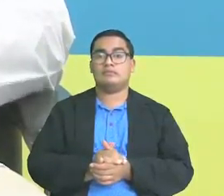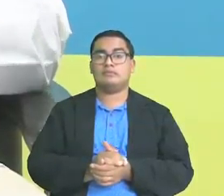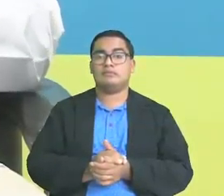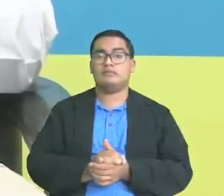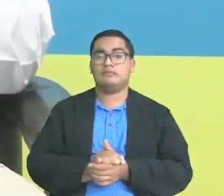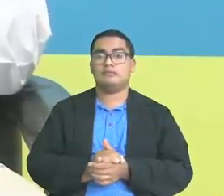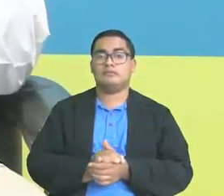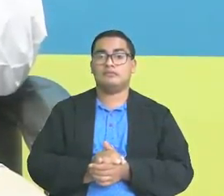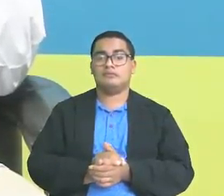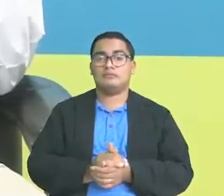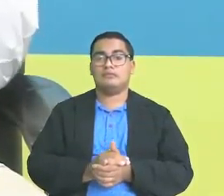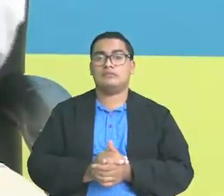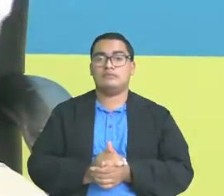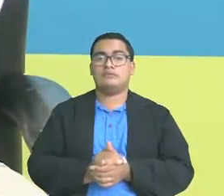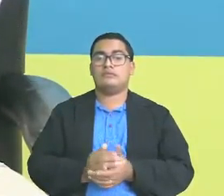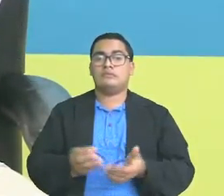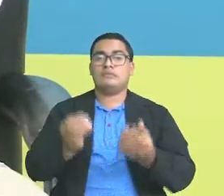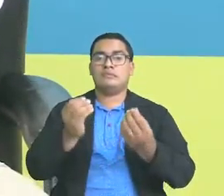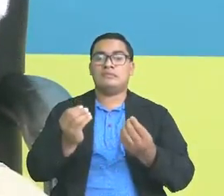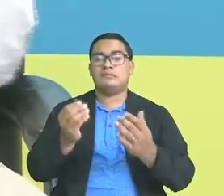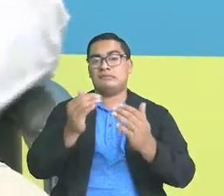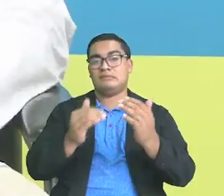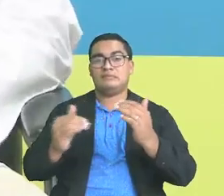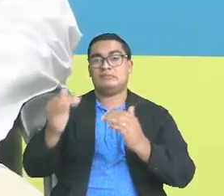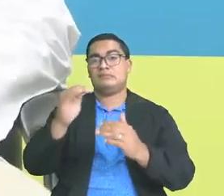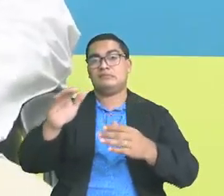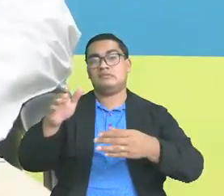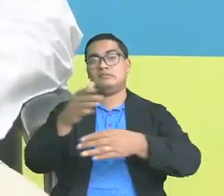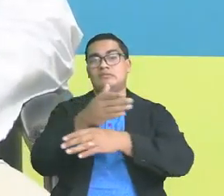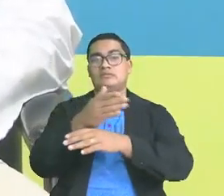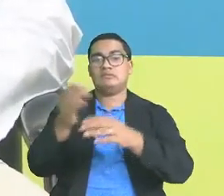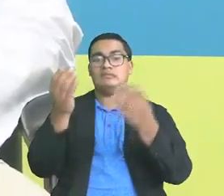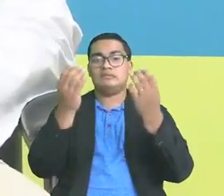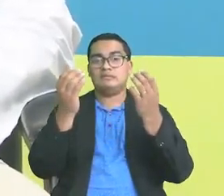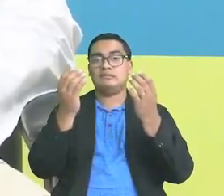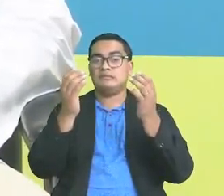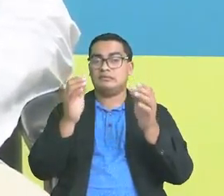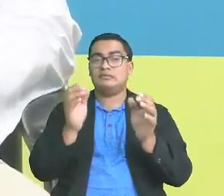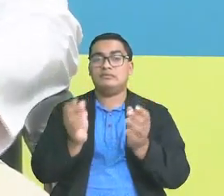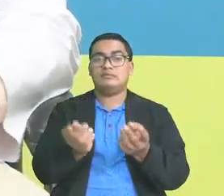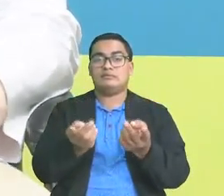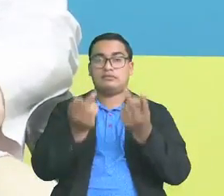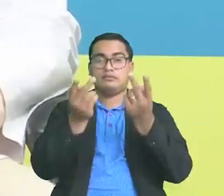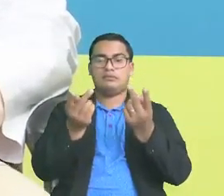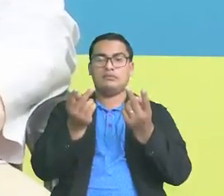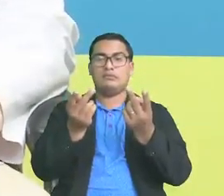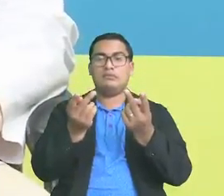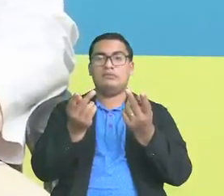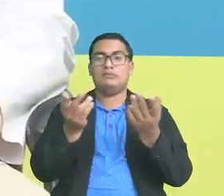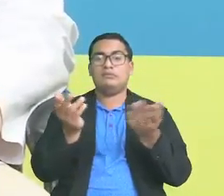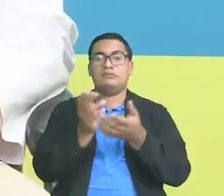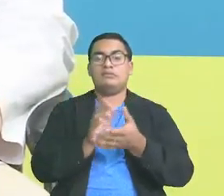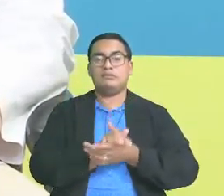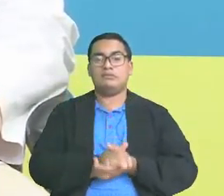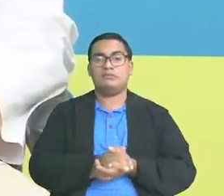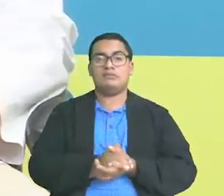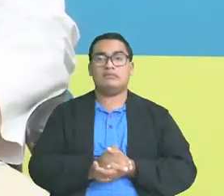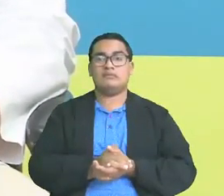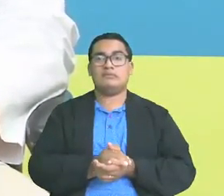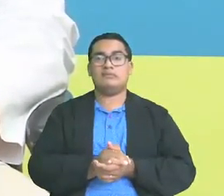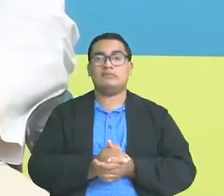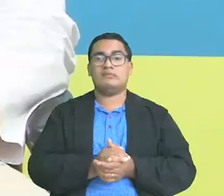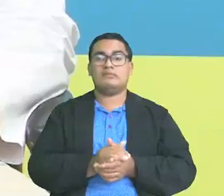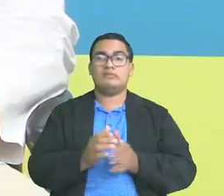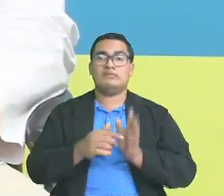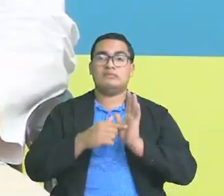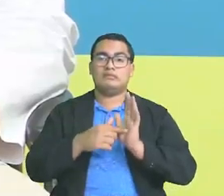van teniendo, mucho más acelerados que en el resto de la vida extrauterina después del nacimiento. ¿Cuándo acudir? Cuando